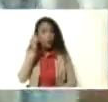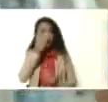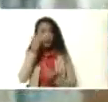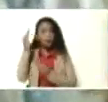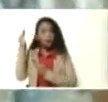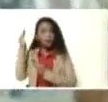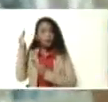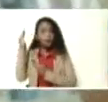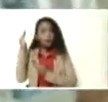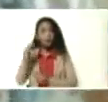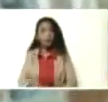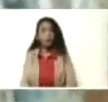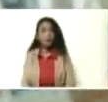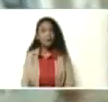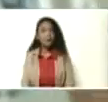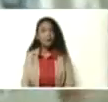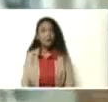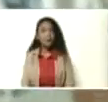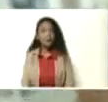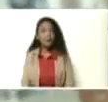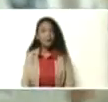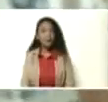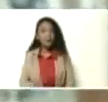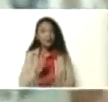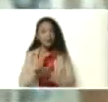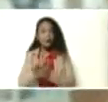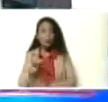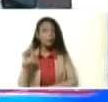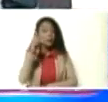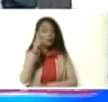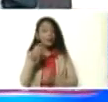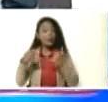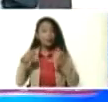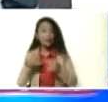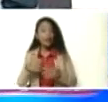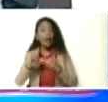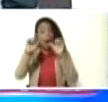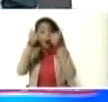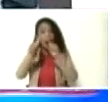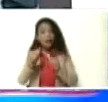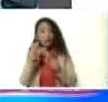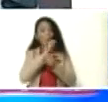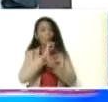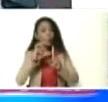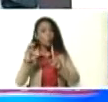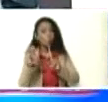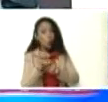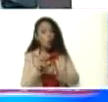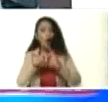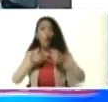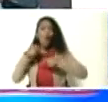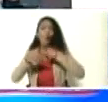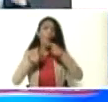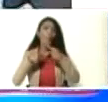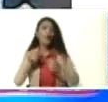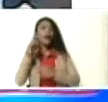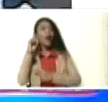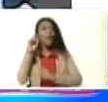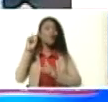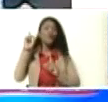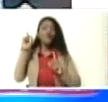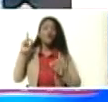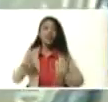Lucena, siempre en la primera línea del arte, la cultura, los colores, la música, la